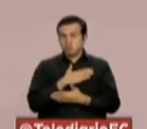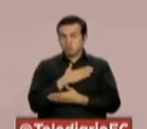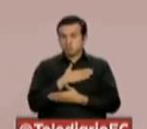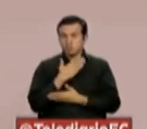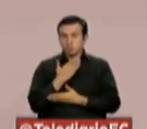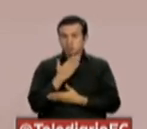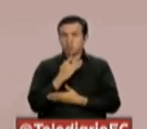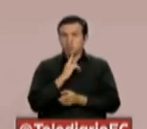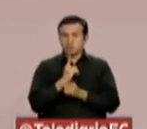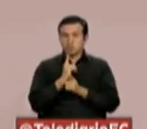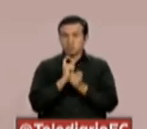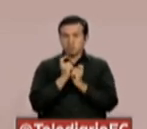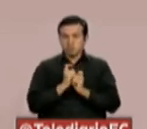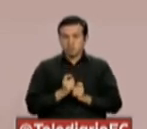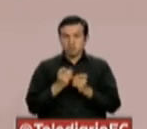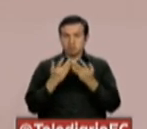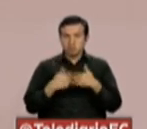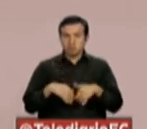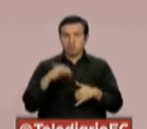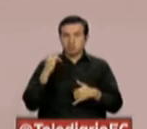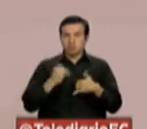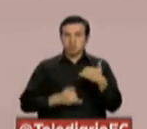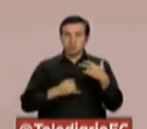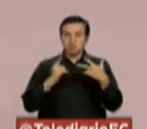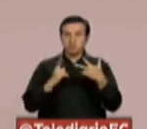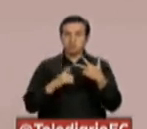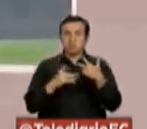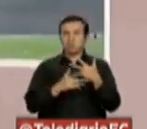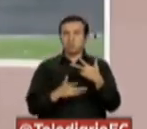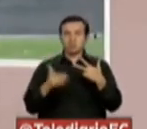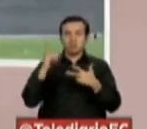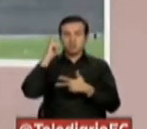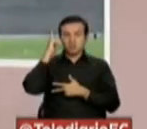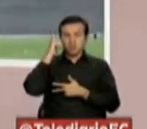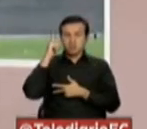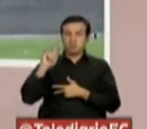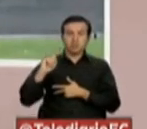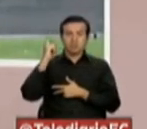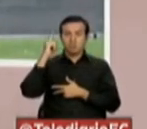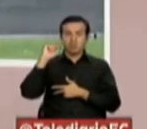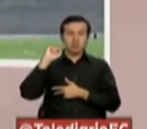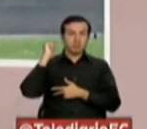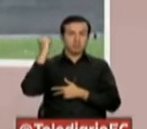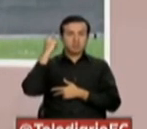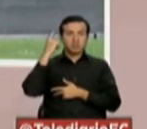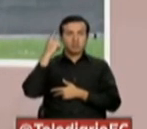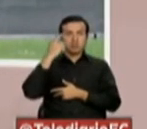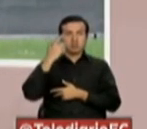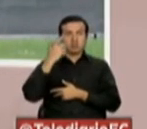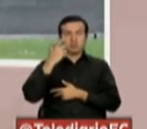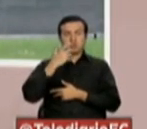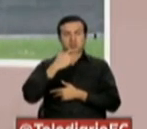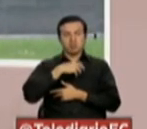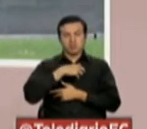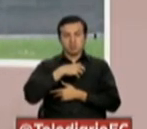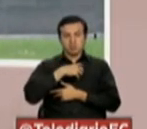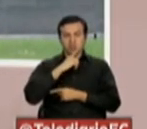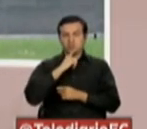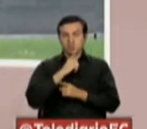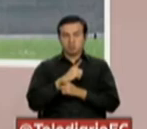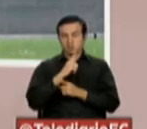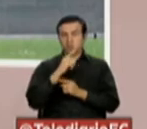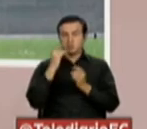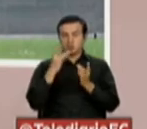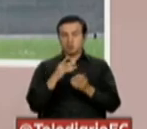revertir la medida. Y por último, el líder, el único puntero del campeonato, el ídolo